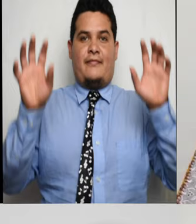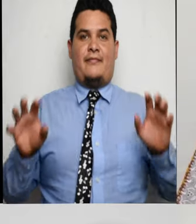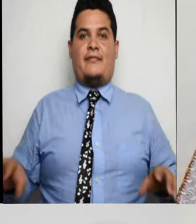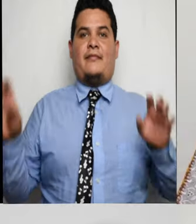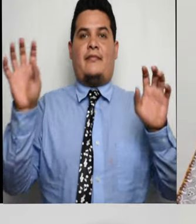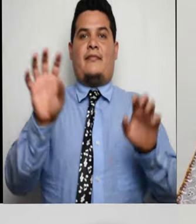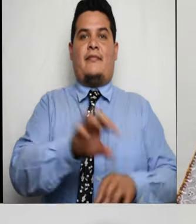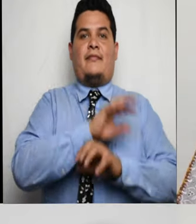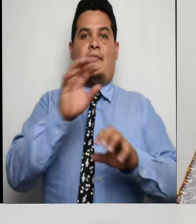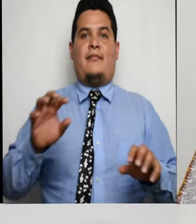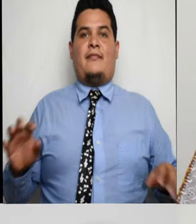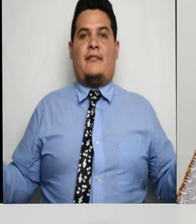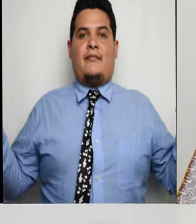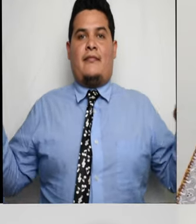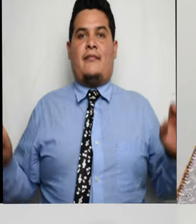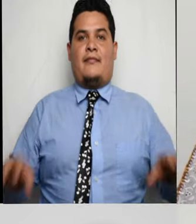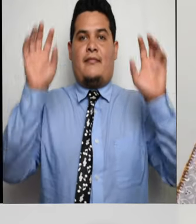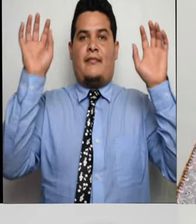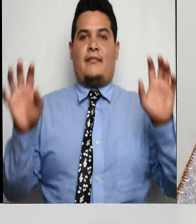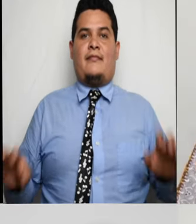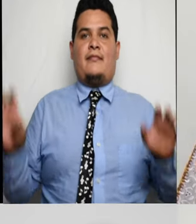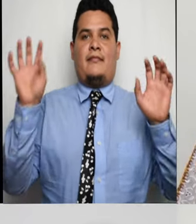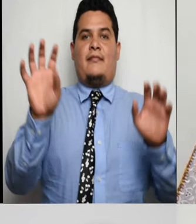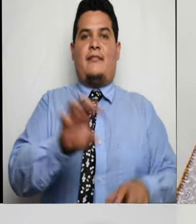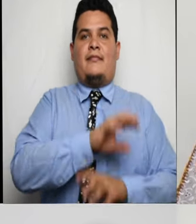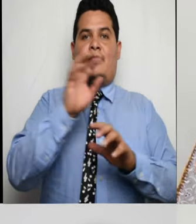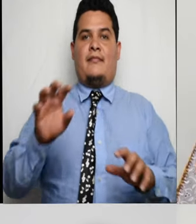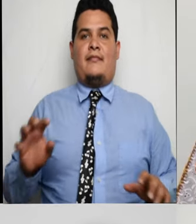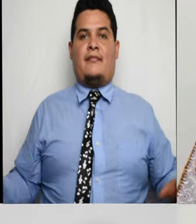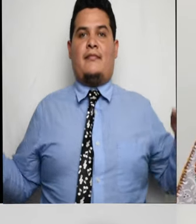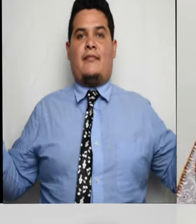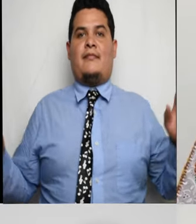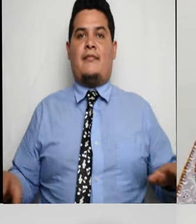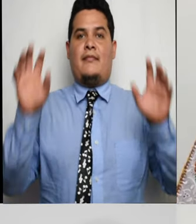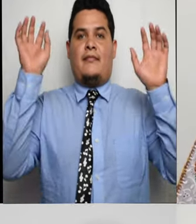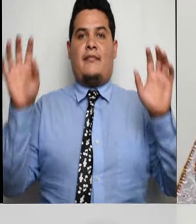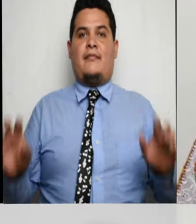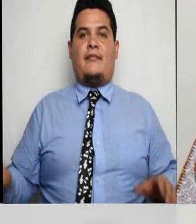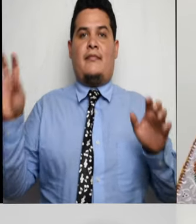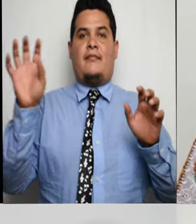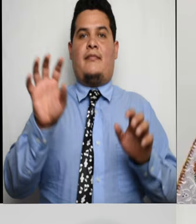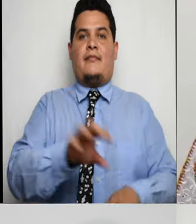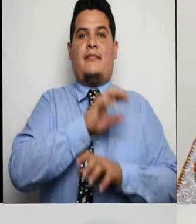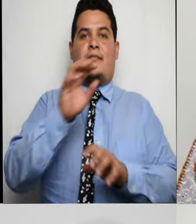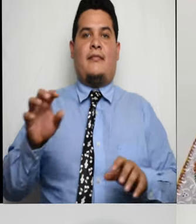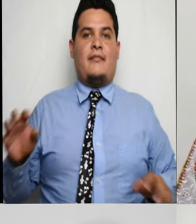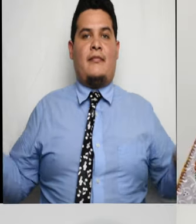águila real, y en sus alas levante.